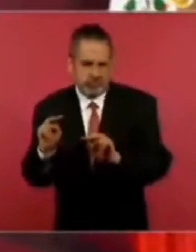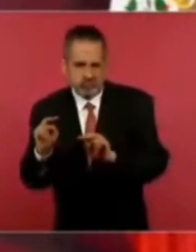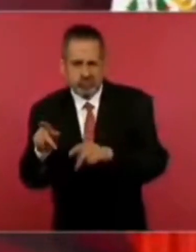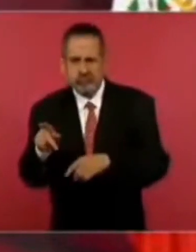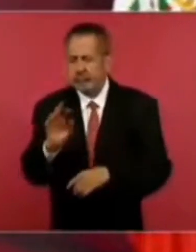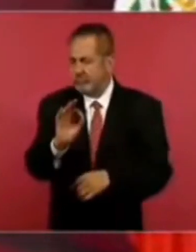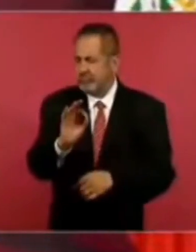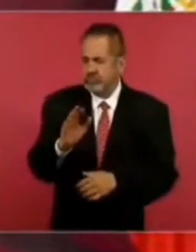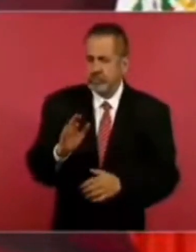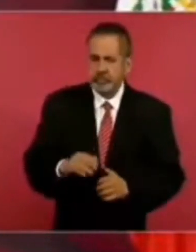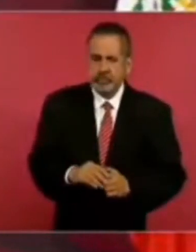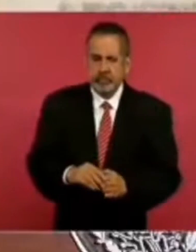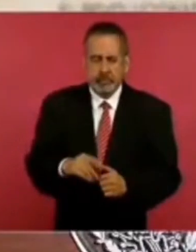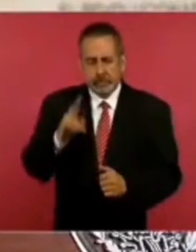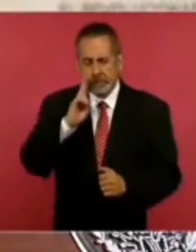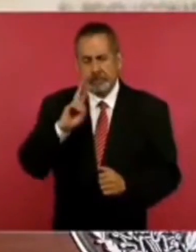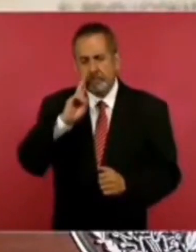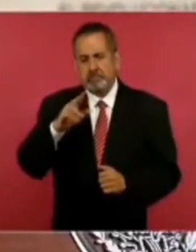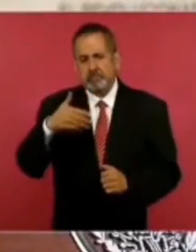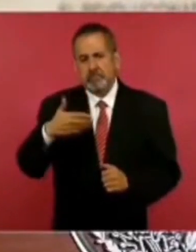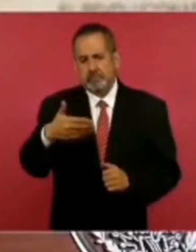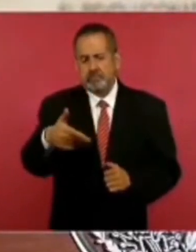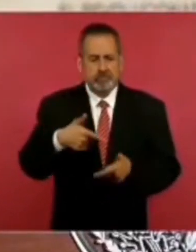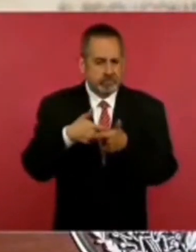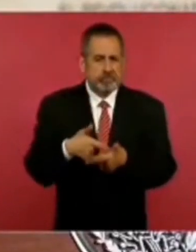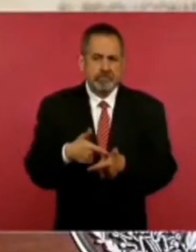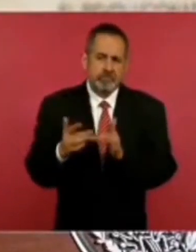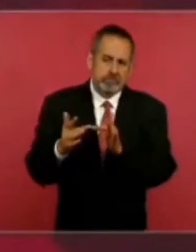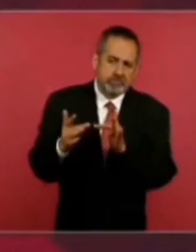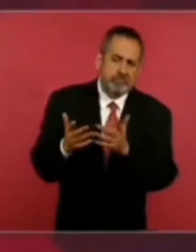Y vamos a seguir